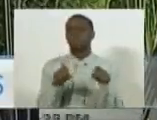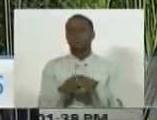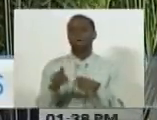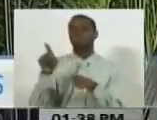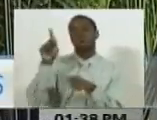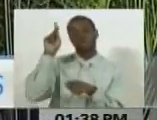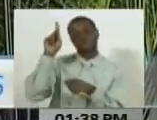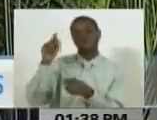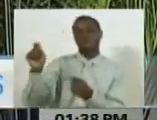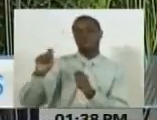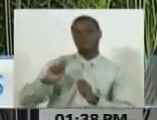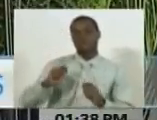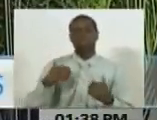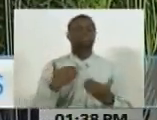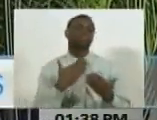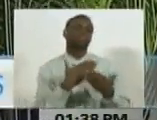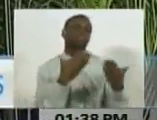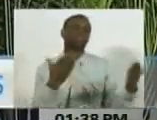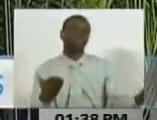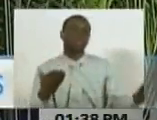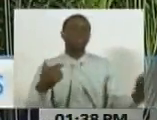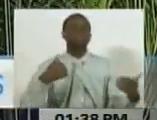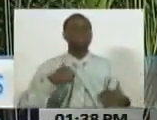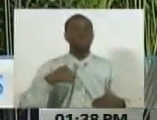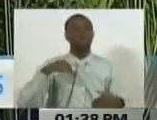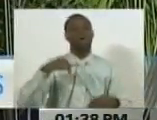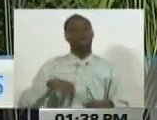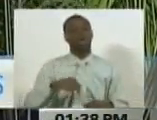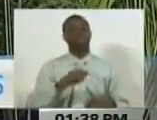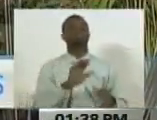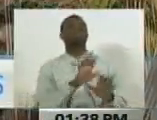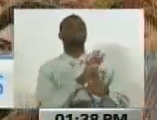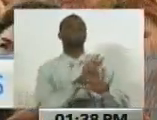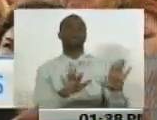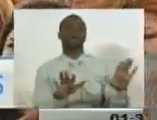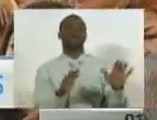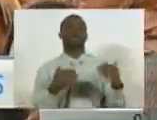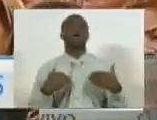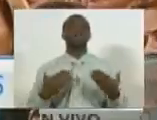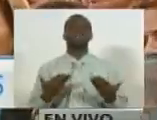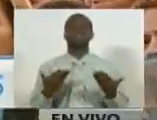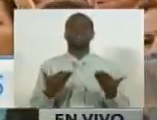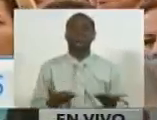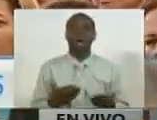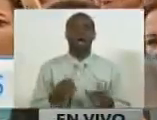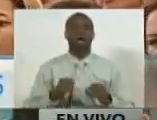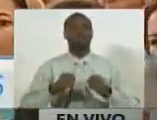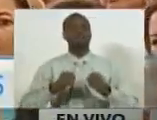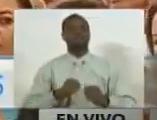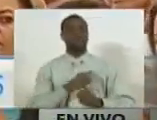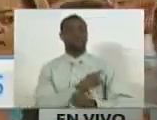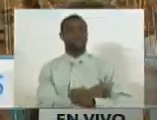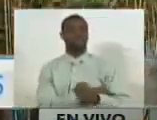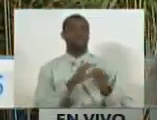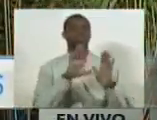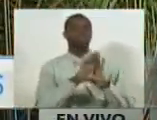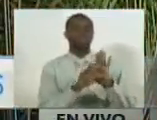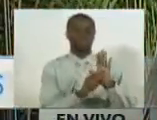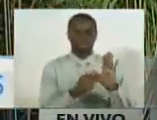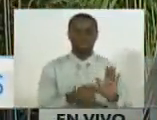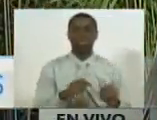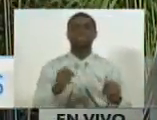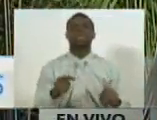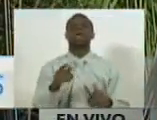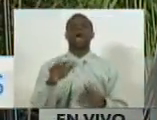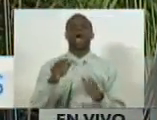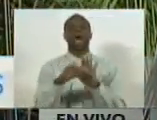en este momento de la constitución que me ha dado ese valor y esa fuerza del artículo